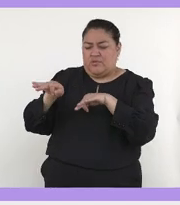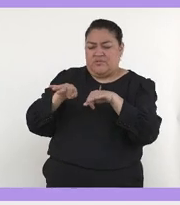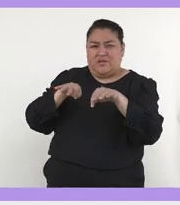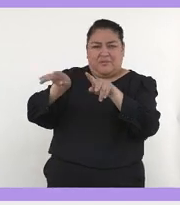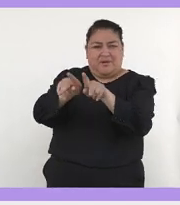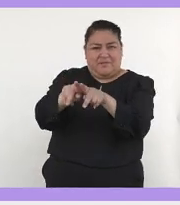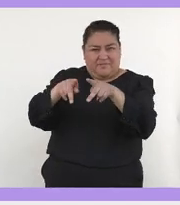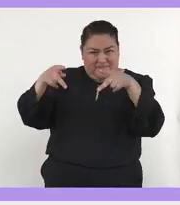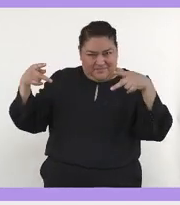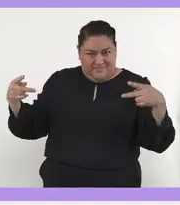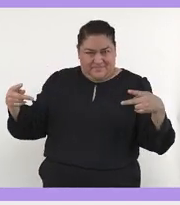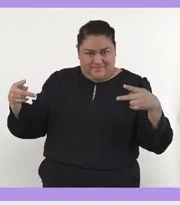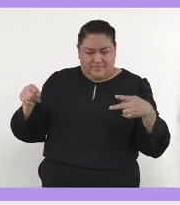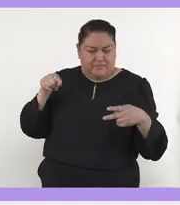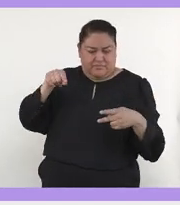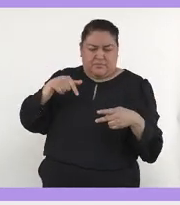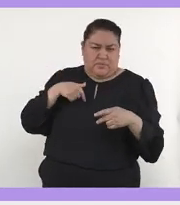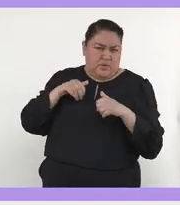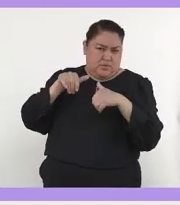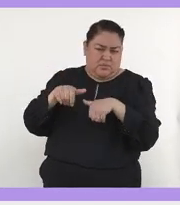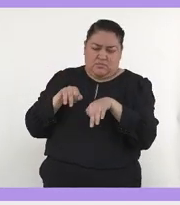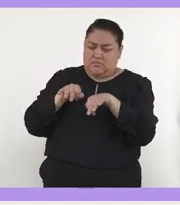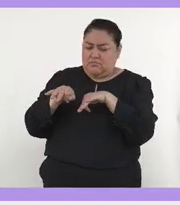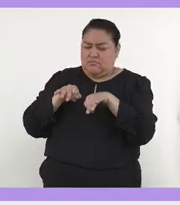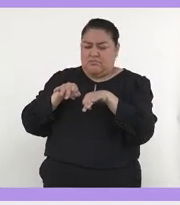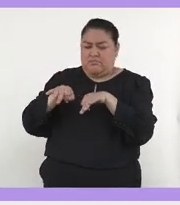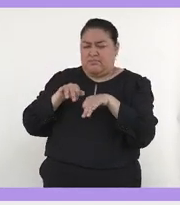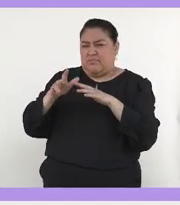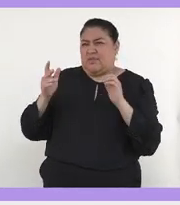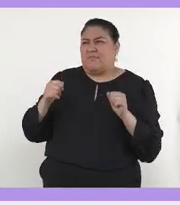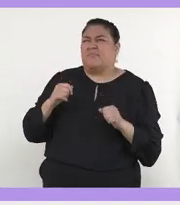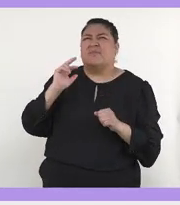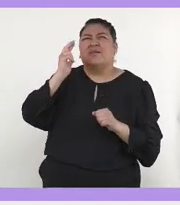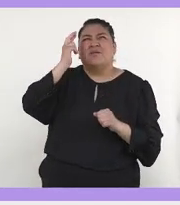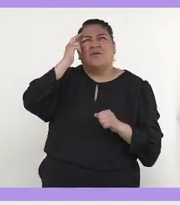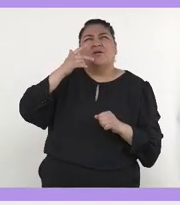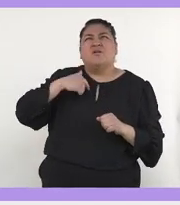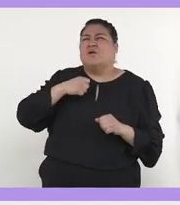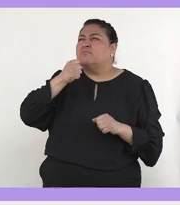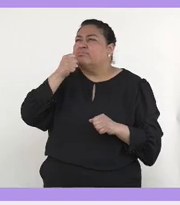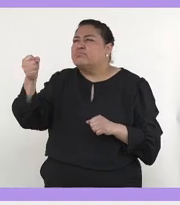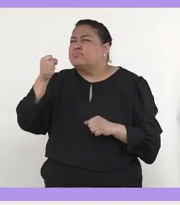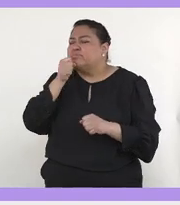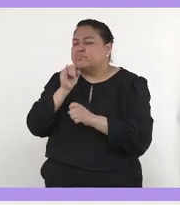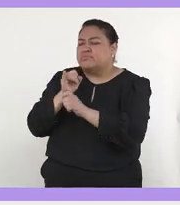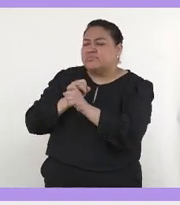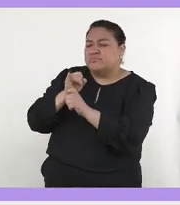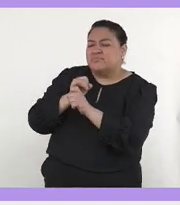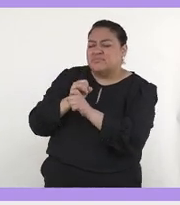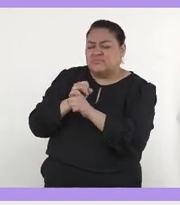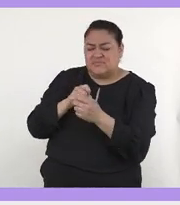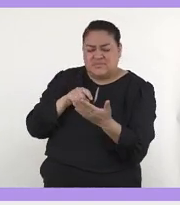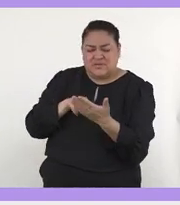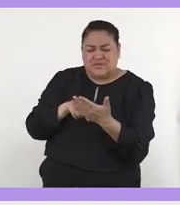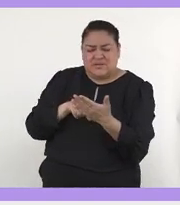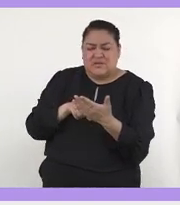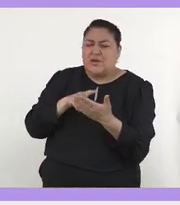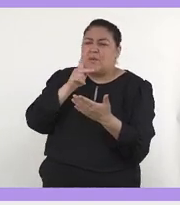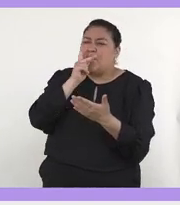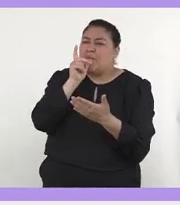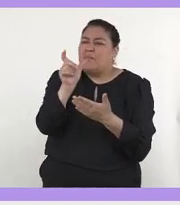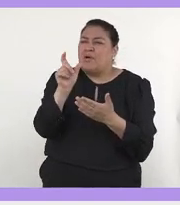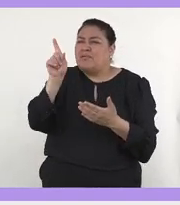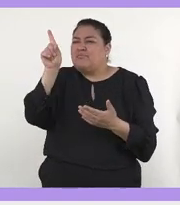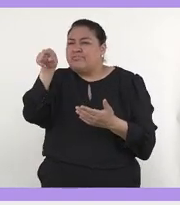periódico y estábamos trabajando un reportaje y en eso nos dimos cuenta de que le hacía falta el acento a